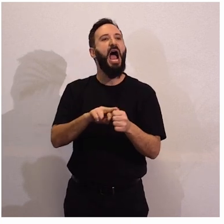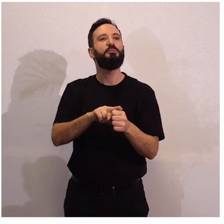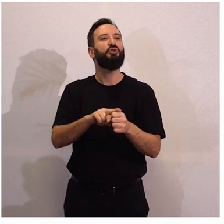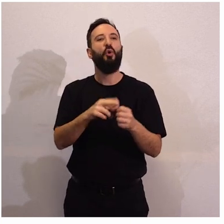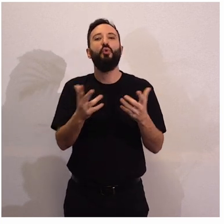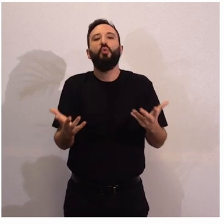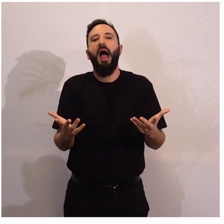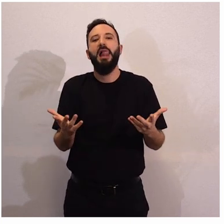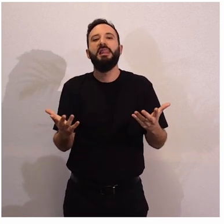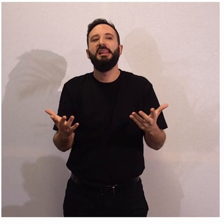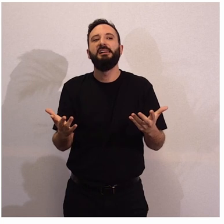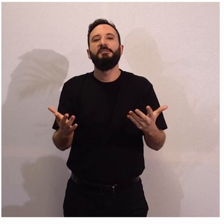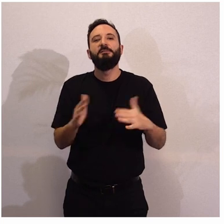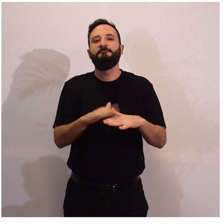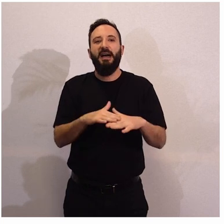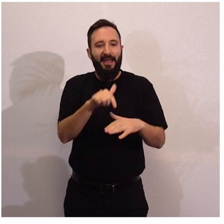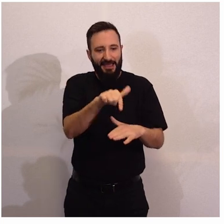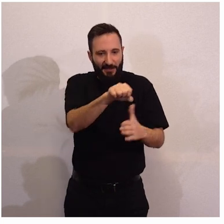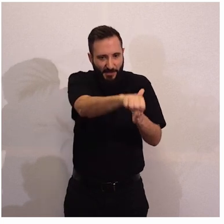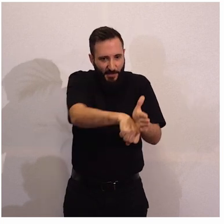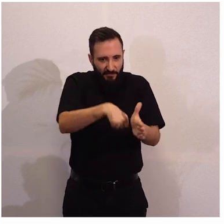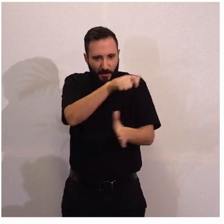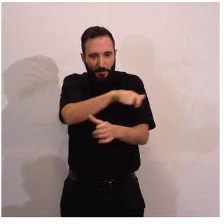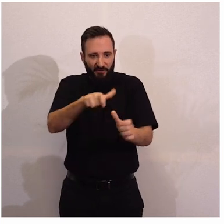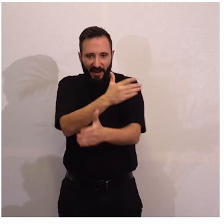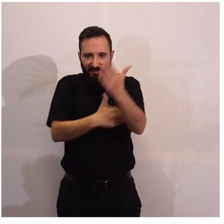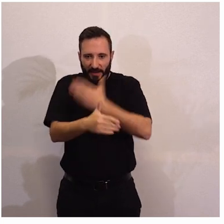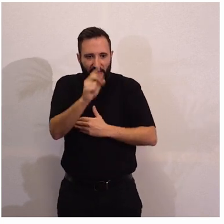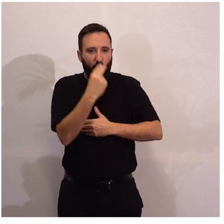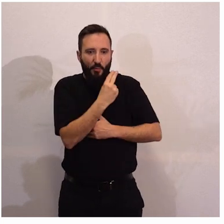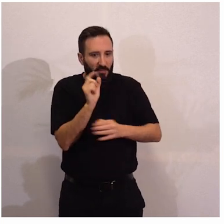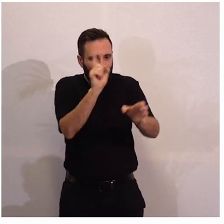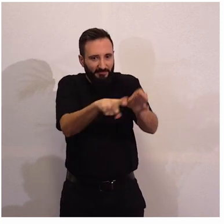queda este vacío de compromiso,